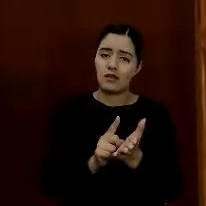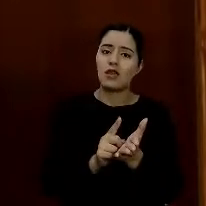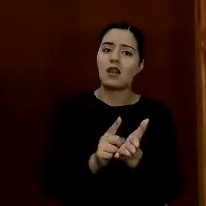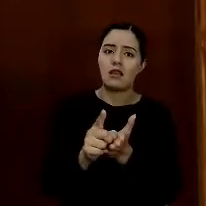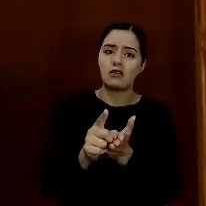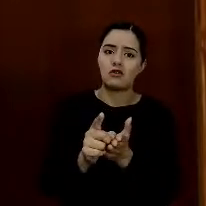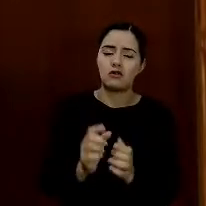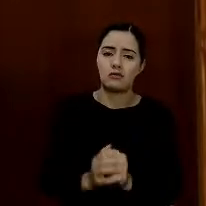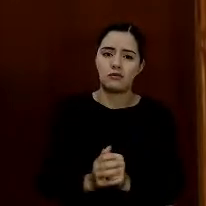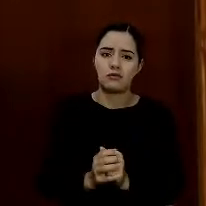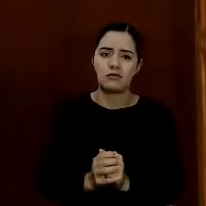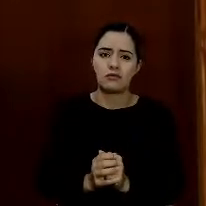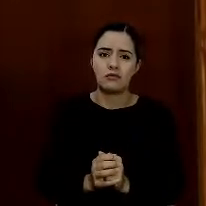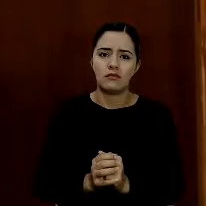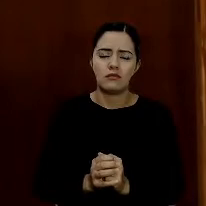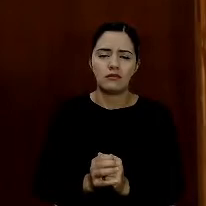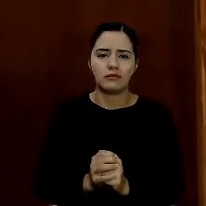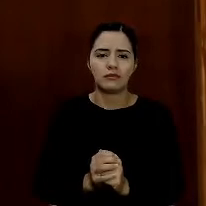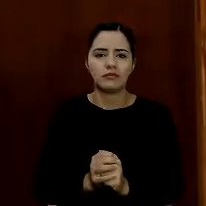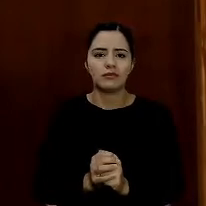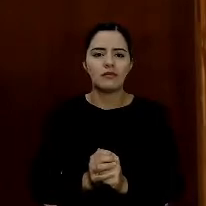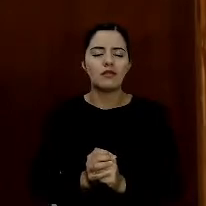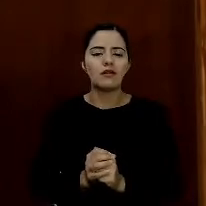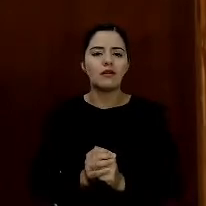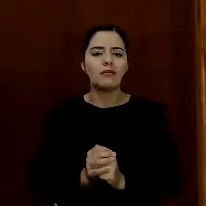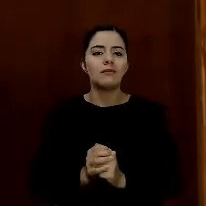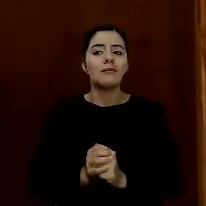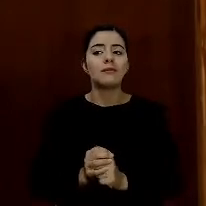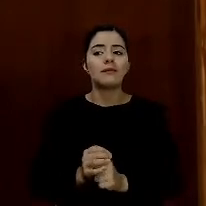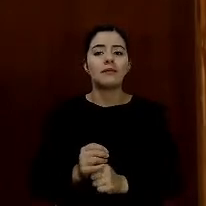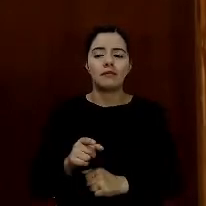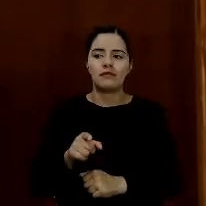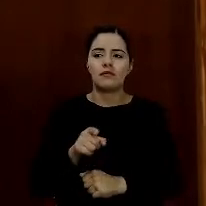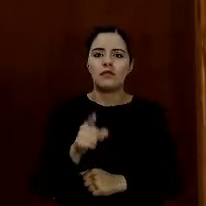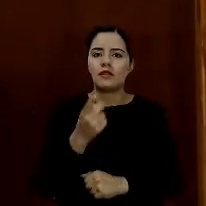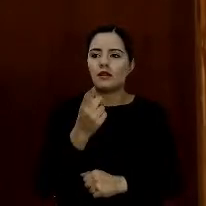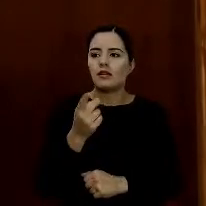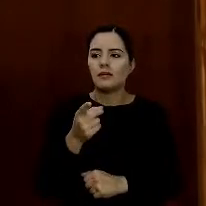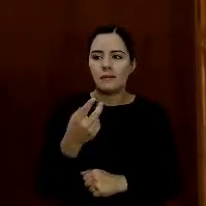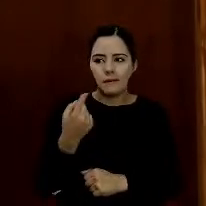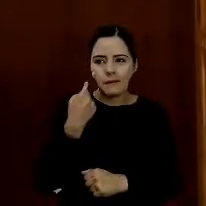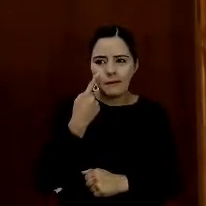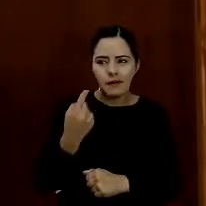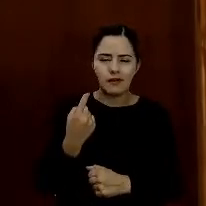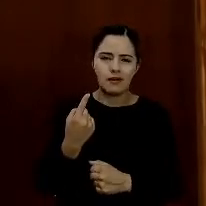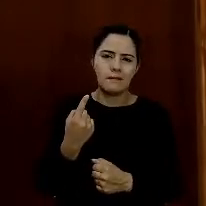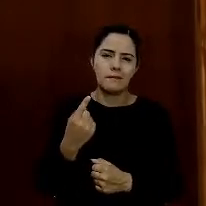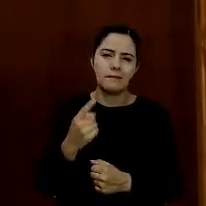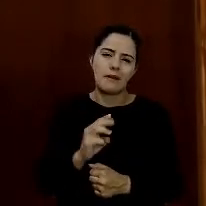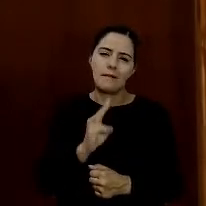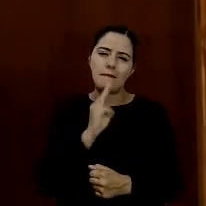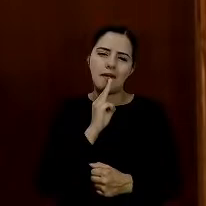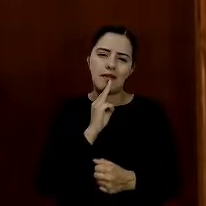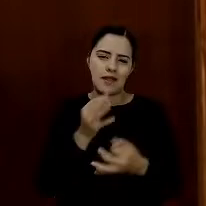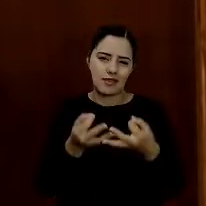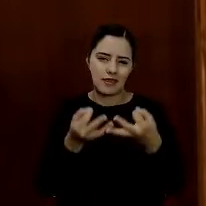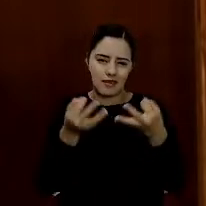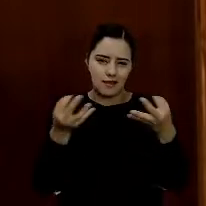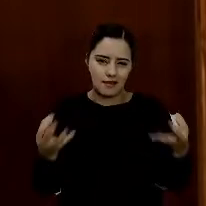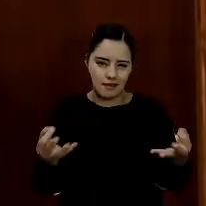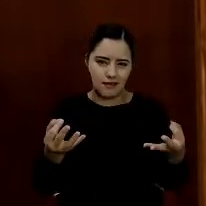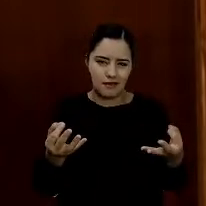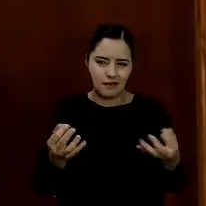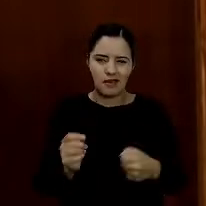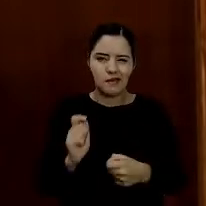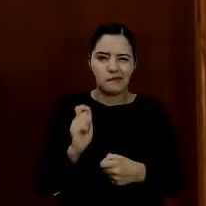son un paradigma que considera a la madre tierra o naturaleza como un ente